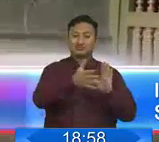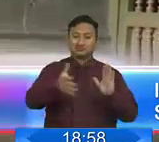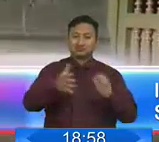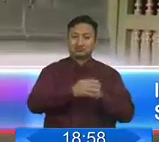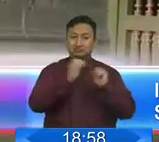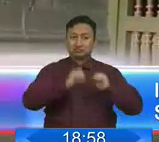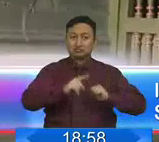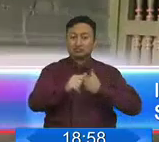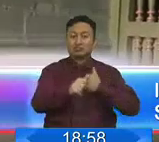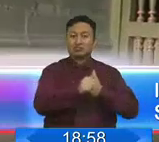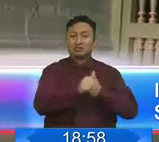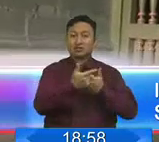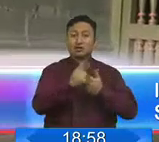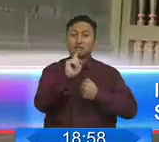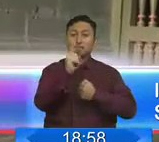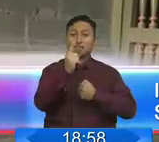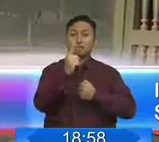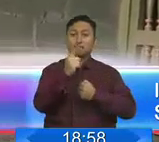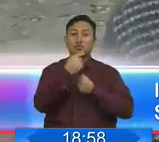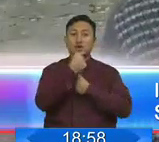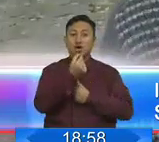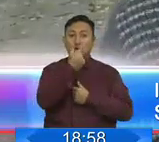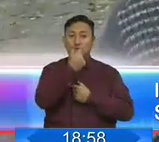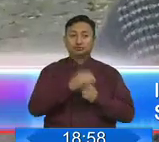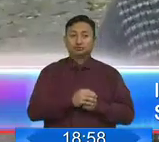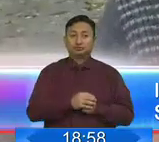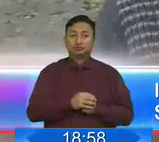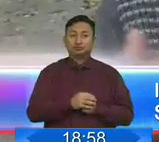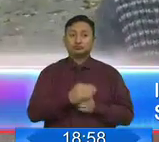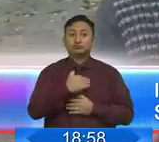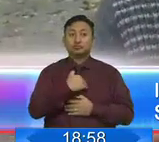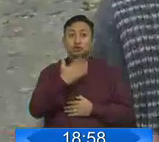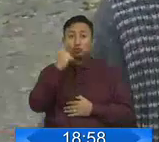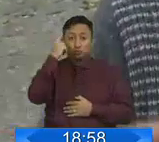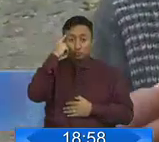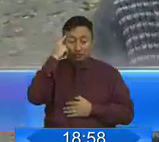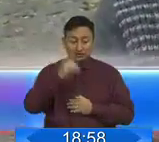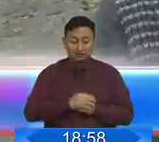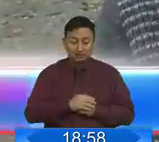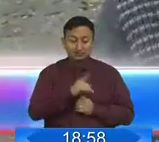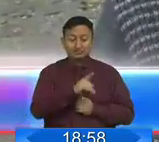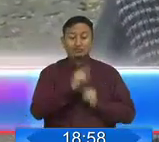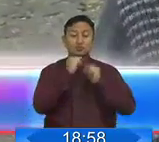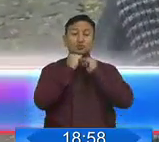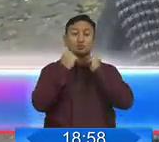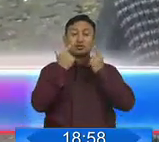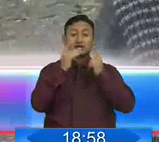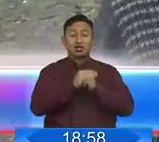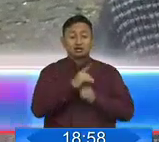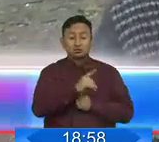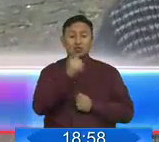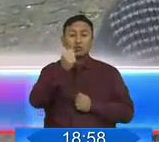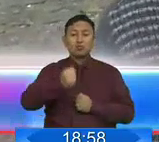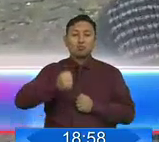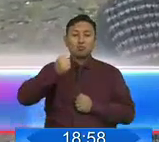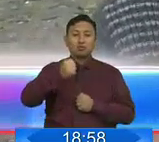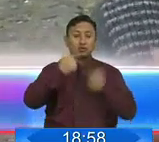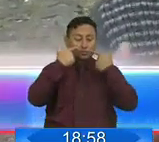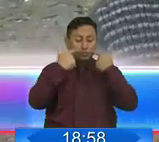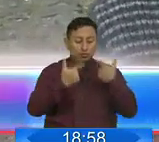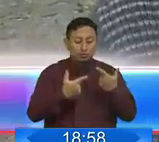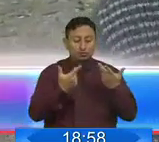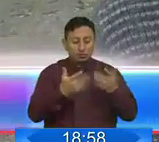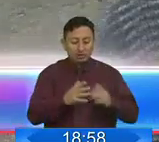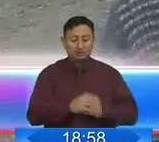para recibir la primera comunión. Uno piensa que son los pastores de la iglesia. Entonces tiene fe